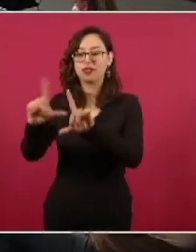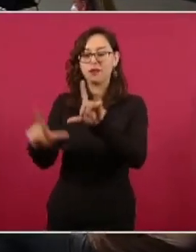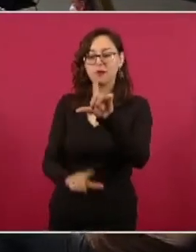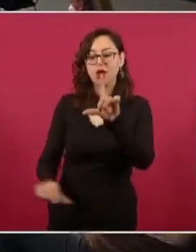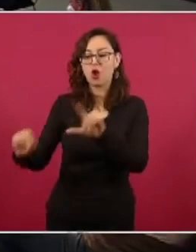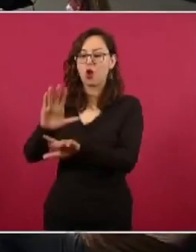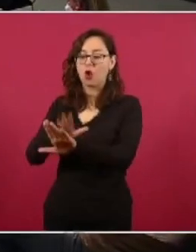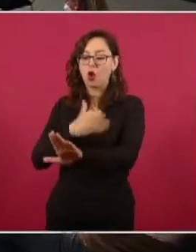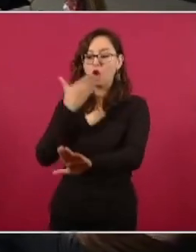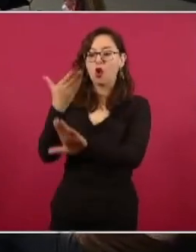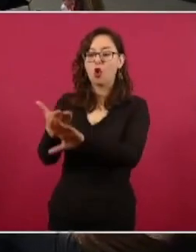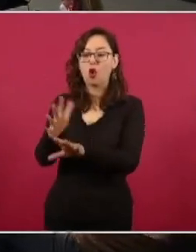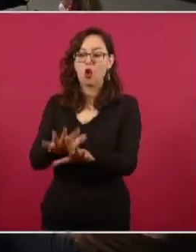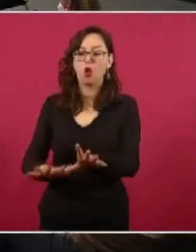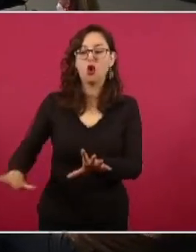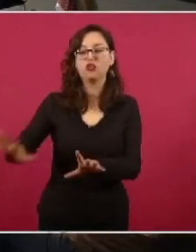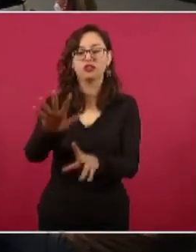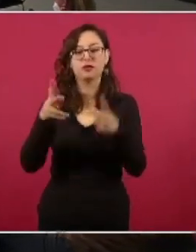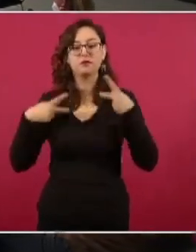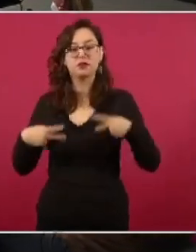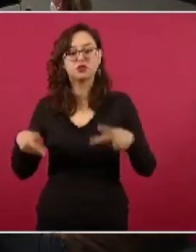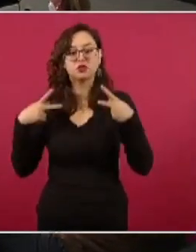Quitaron prestaciones salariales,